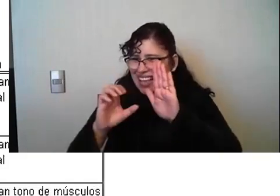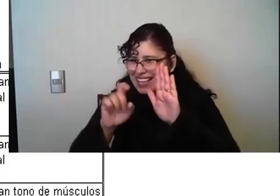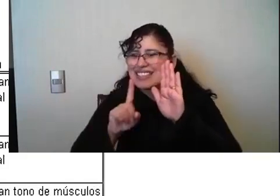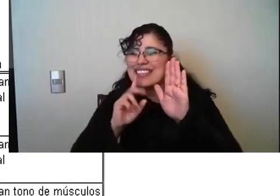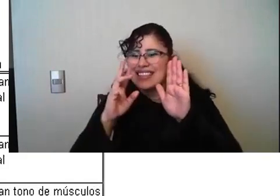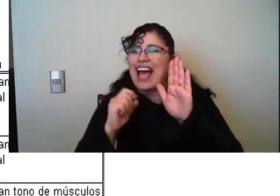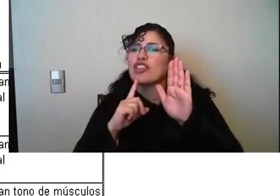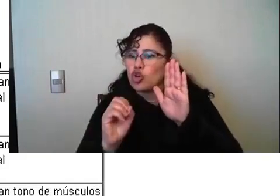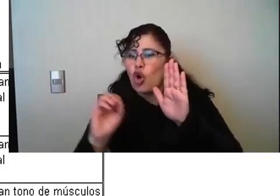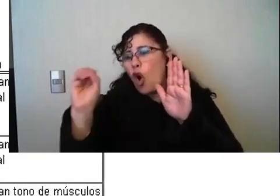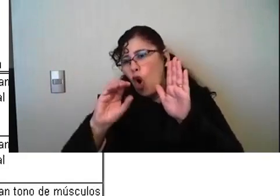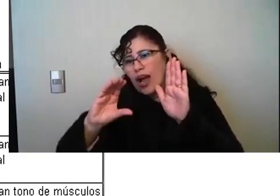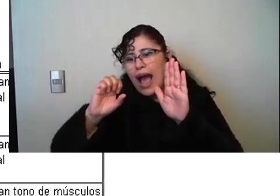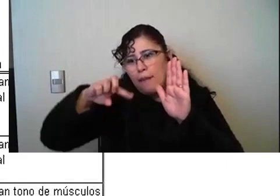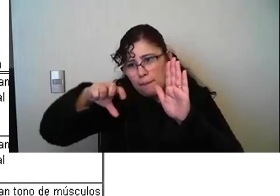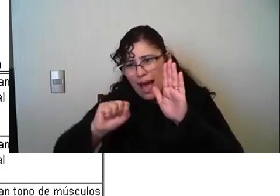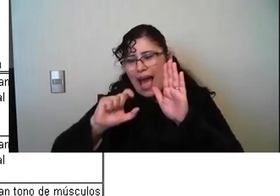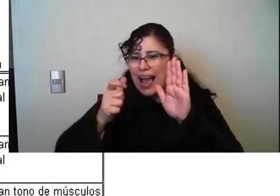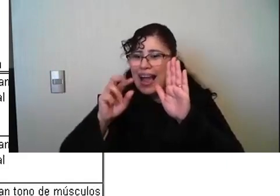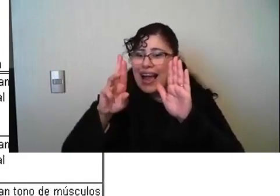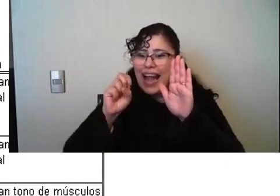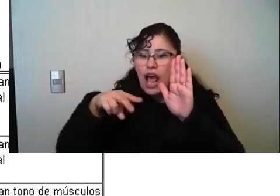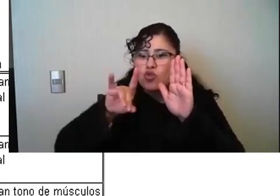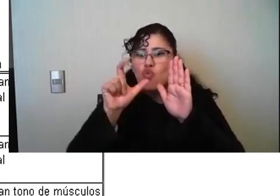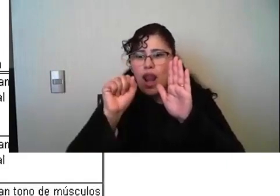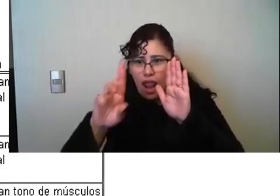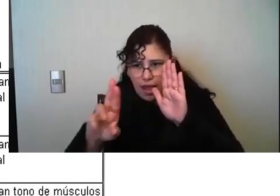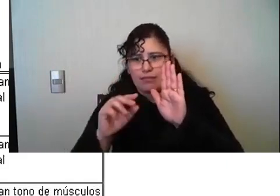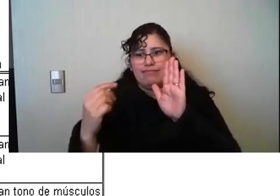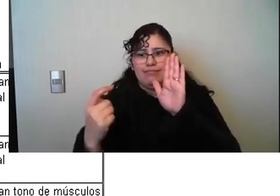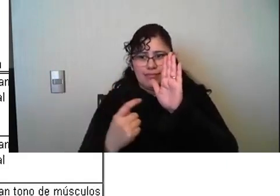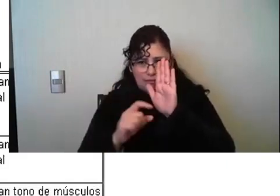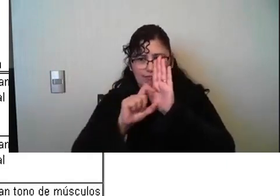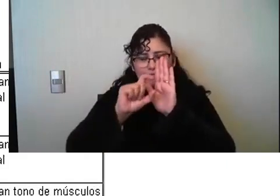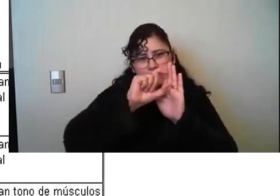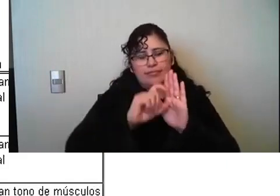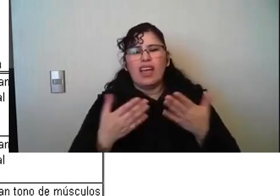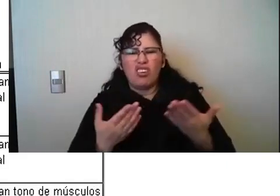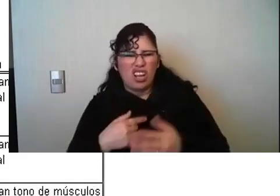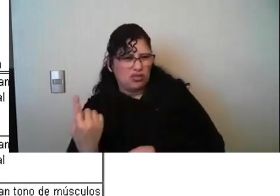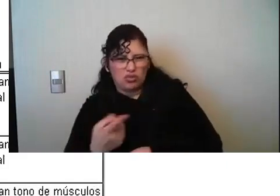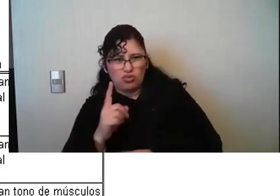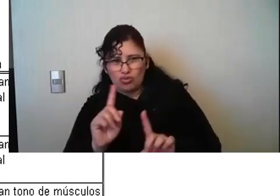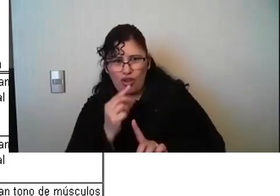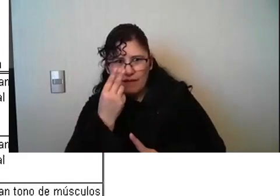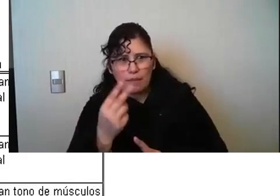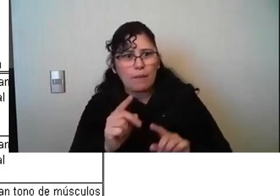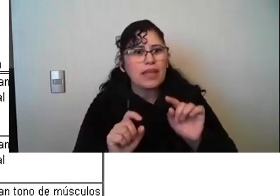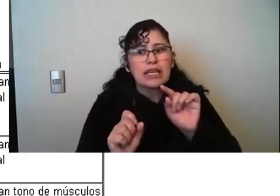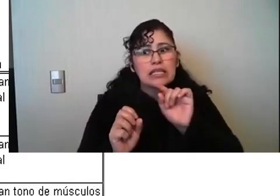Es un control de función de la actividad motora. Después tenemos otra que nosotros no vimos, que se llama